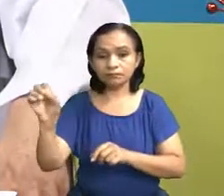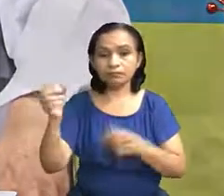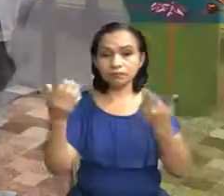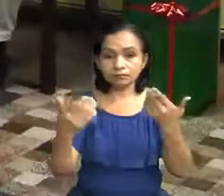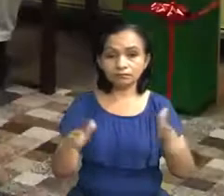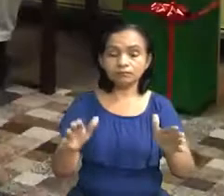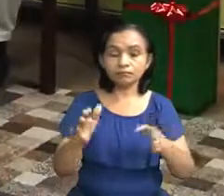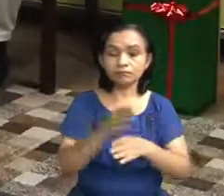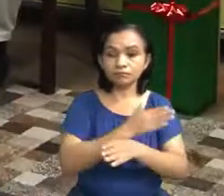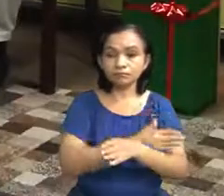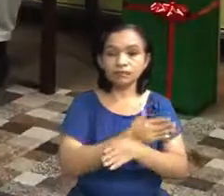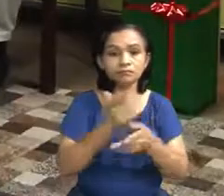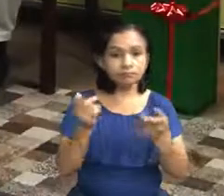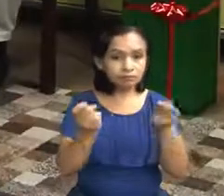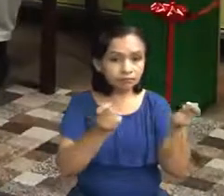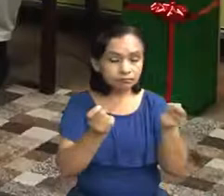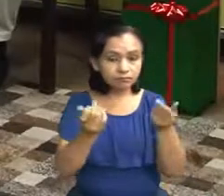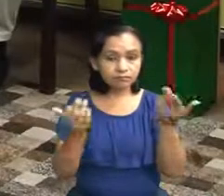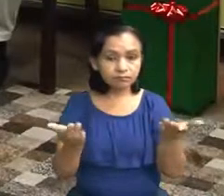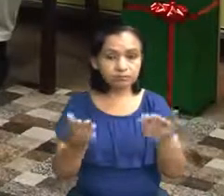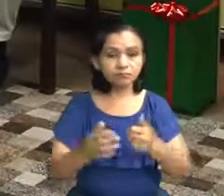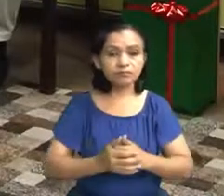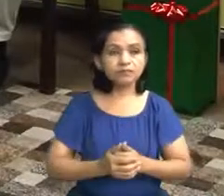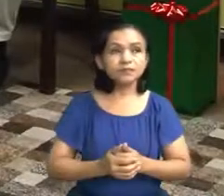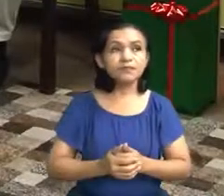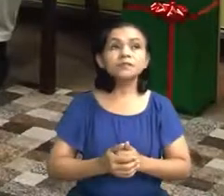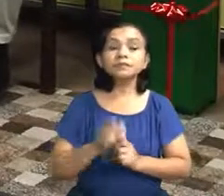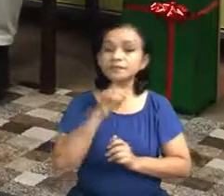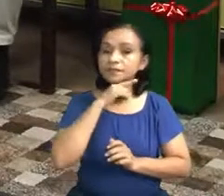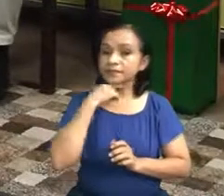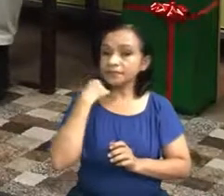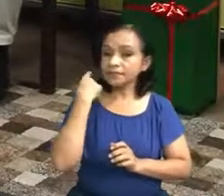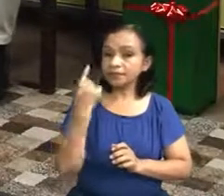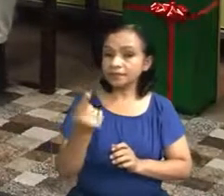prevención también hace poco. Sí, exacto.